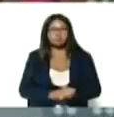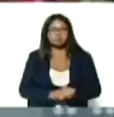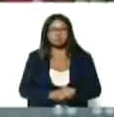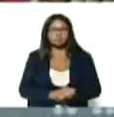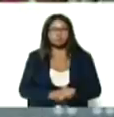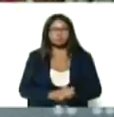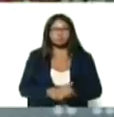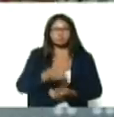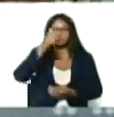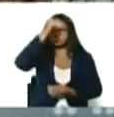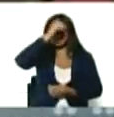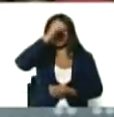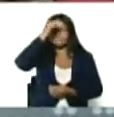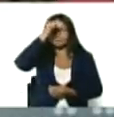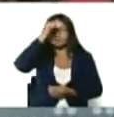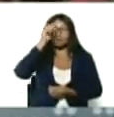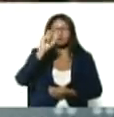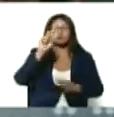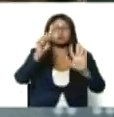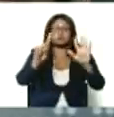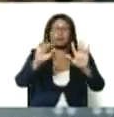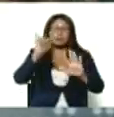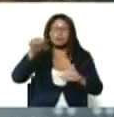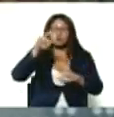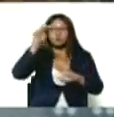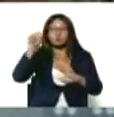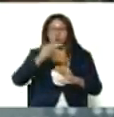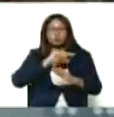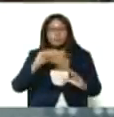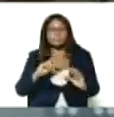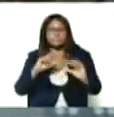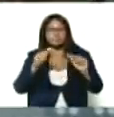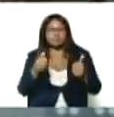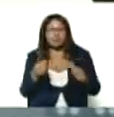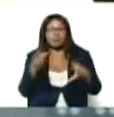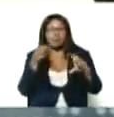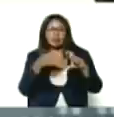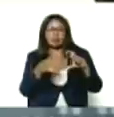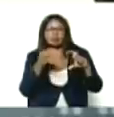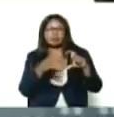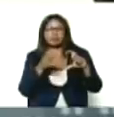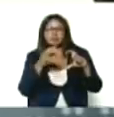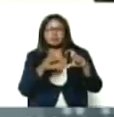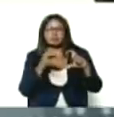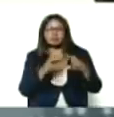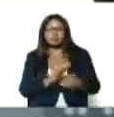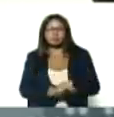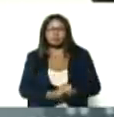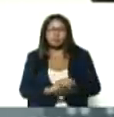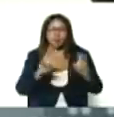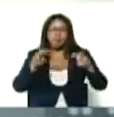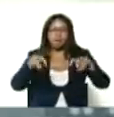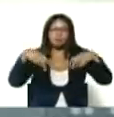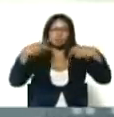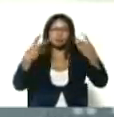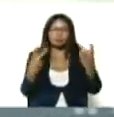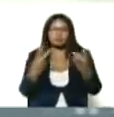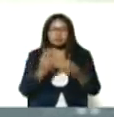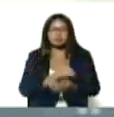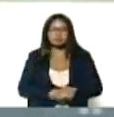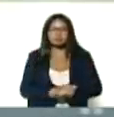domingo 6 de junio, arrancamos la carnetización, la actualización y